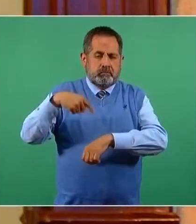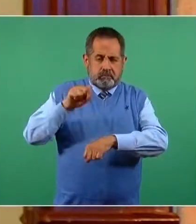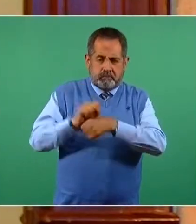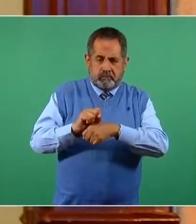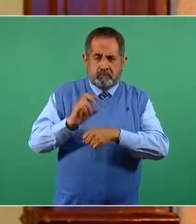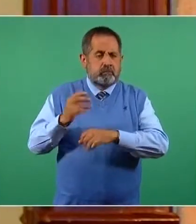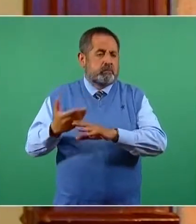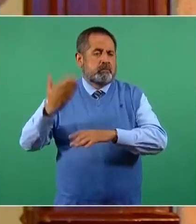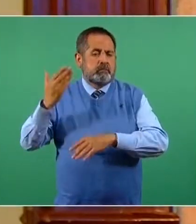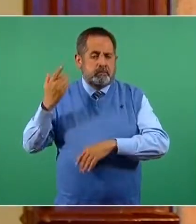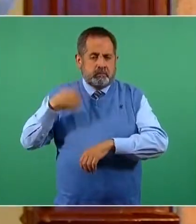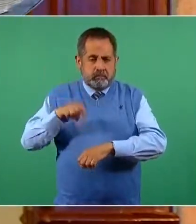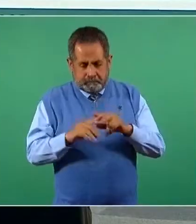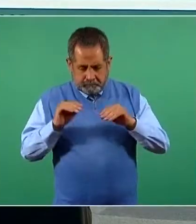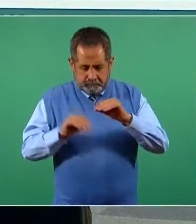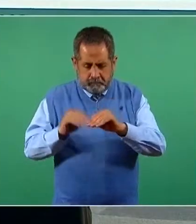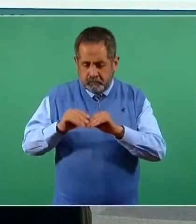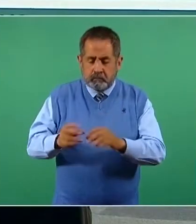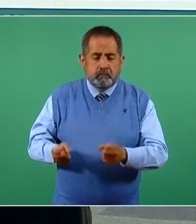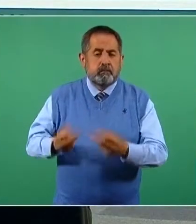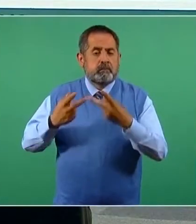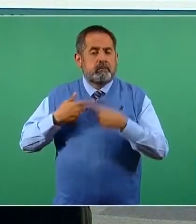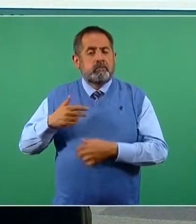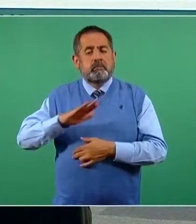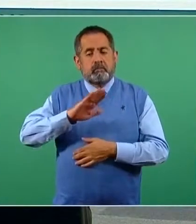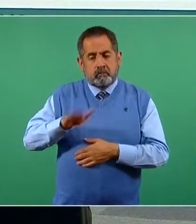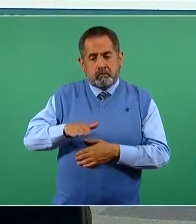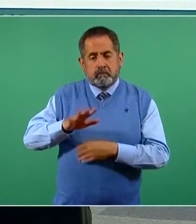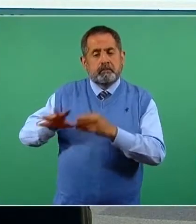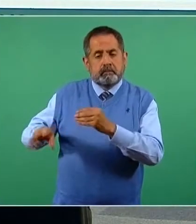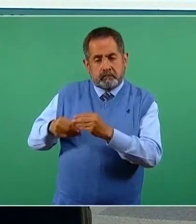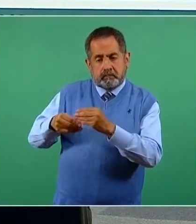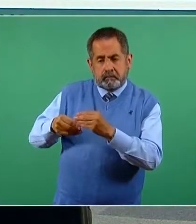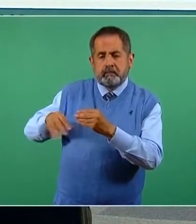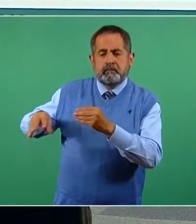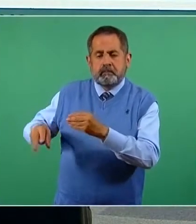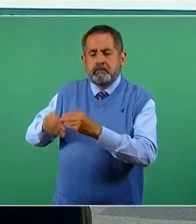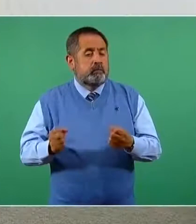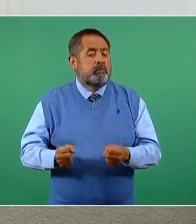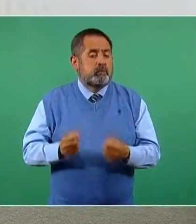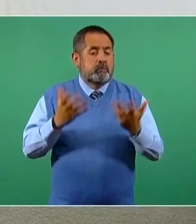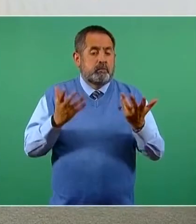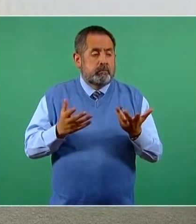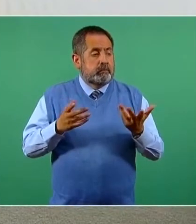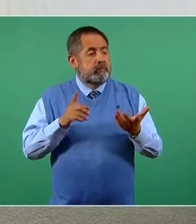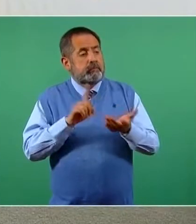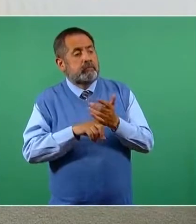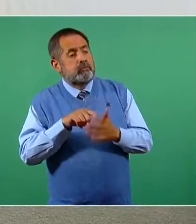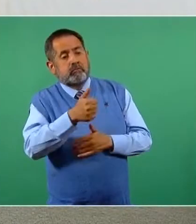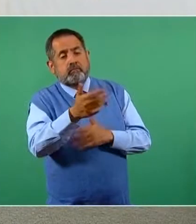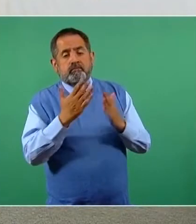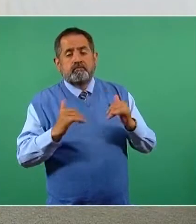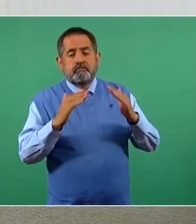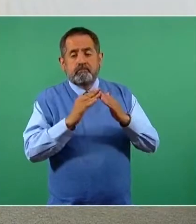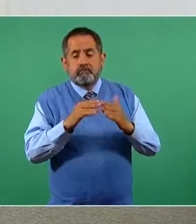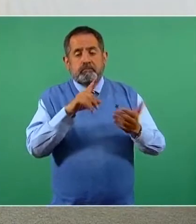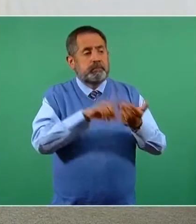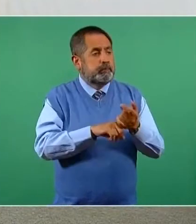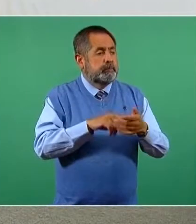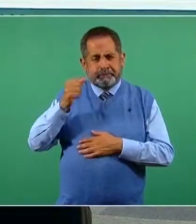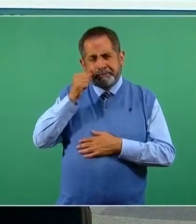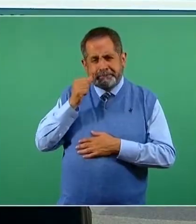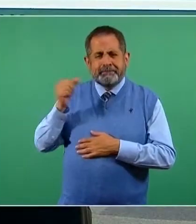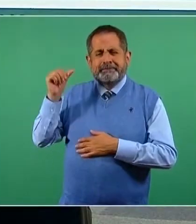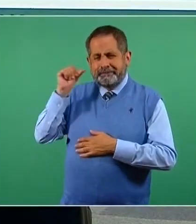924 ocurrieron al principio de la pandemia en el 2020 pero estaban en calidad de sospechosas mientras tanto las